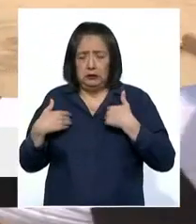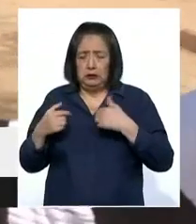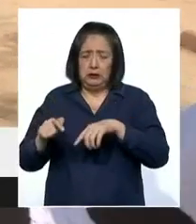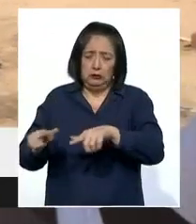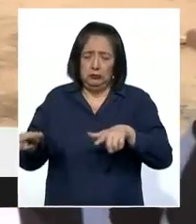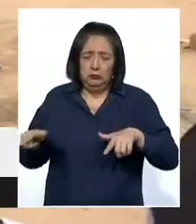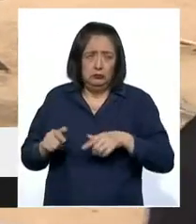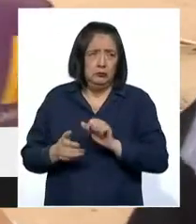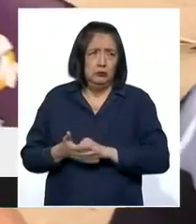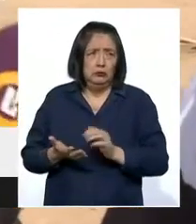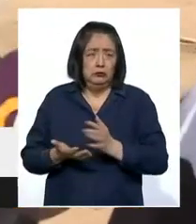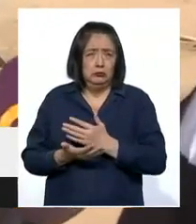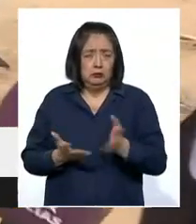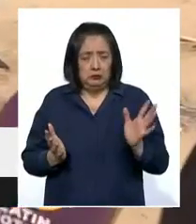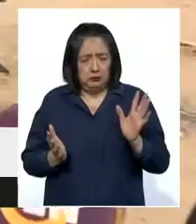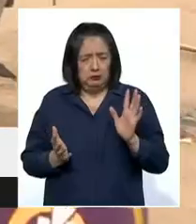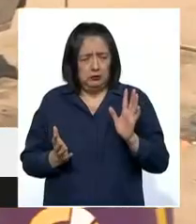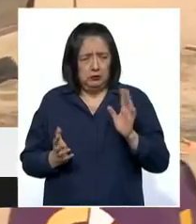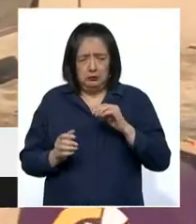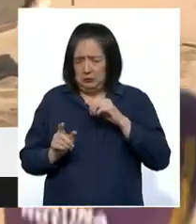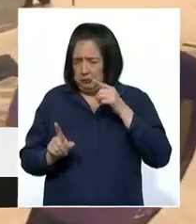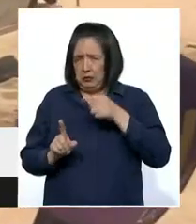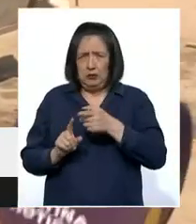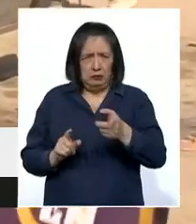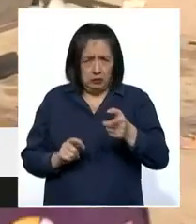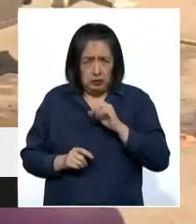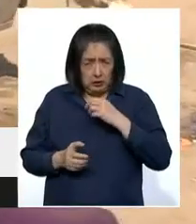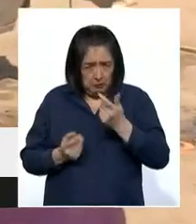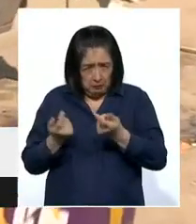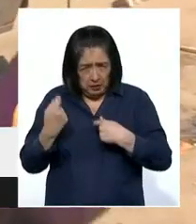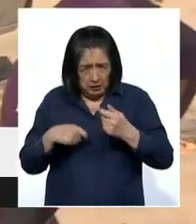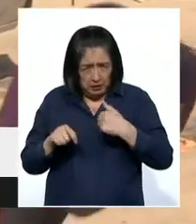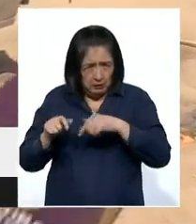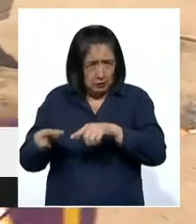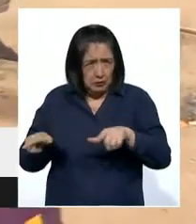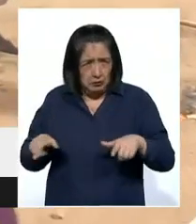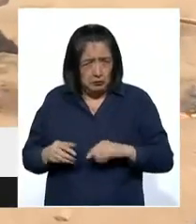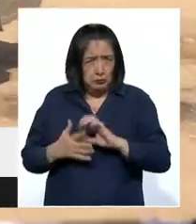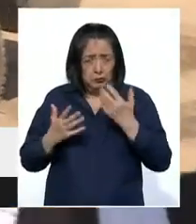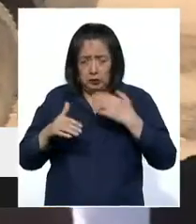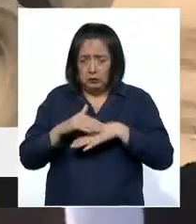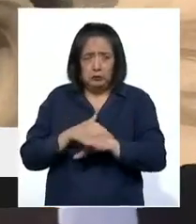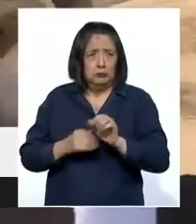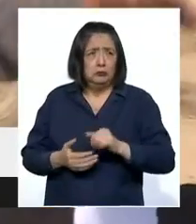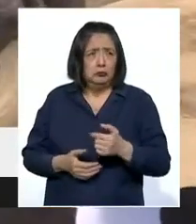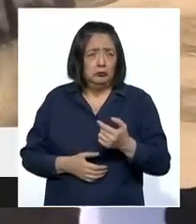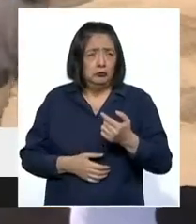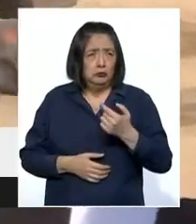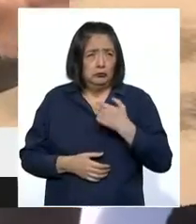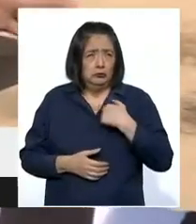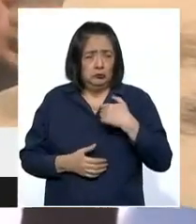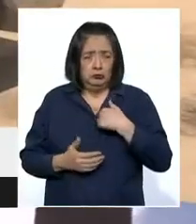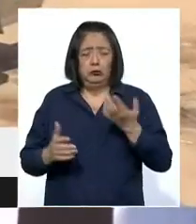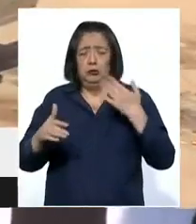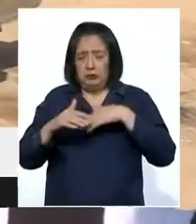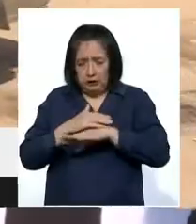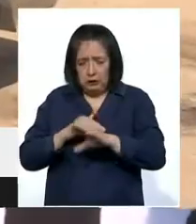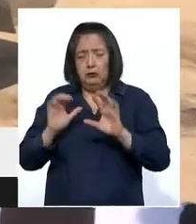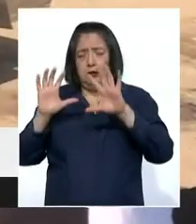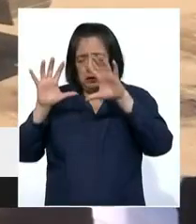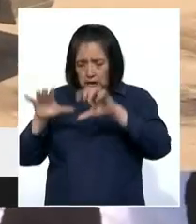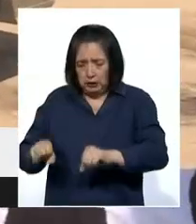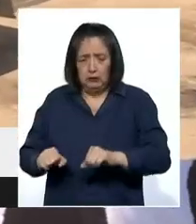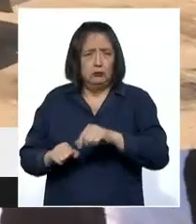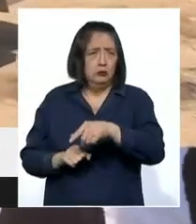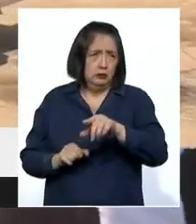lote un terreno si no se puede ganar para ser específicos a usted le vendieron el terreno usted ingresó he vendido ingresado me he posicionado acá